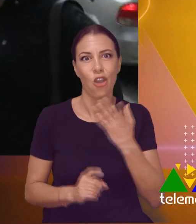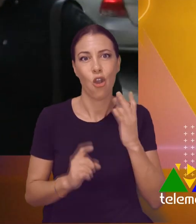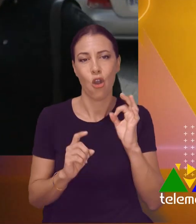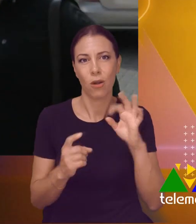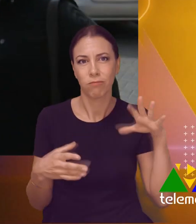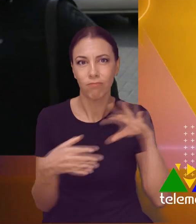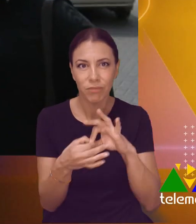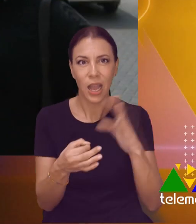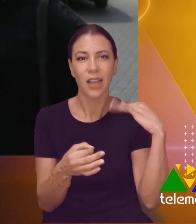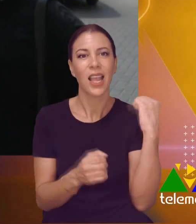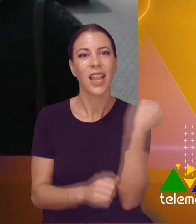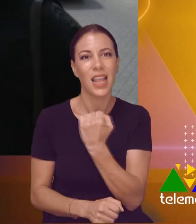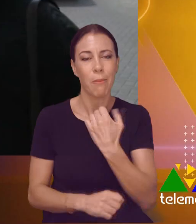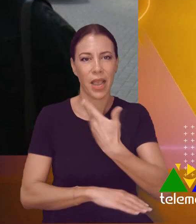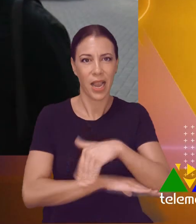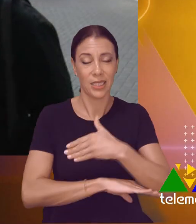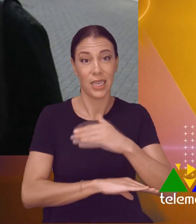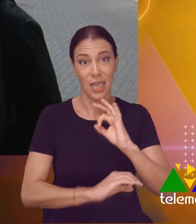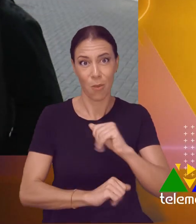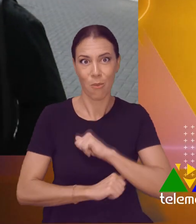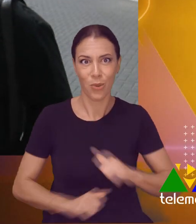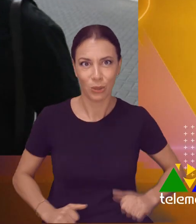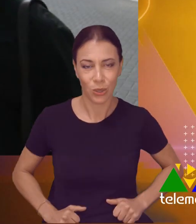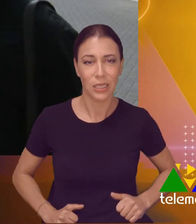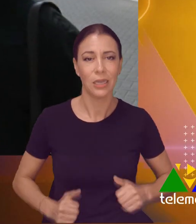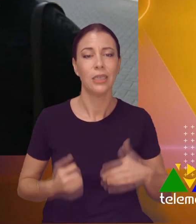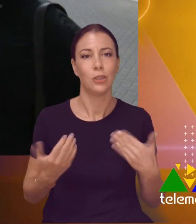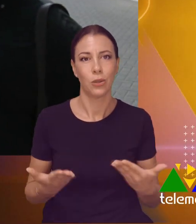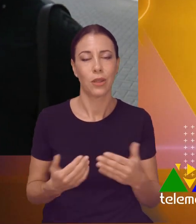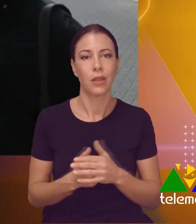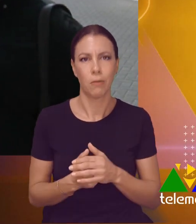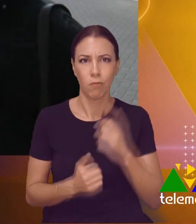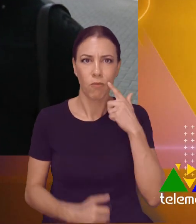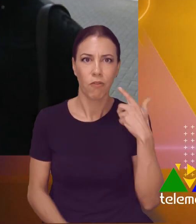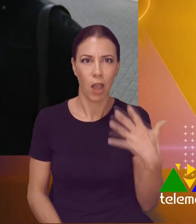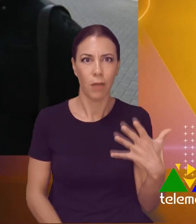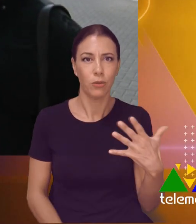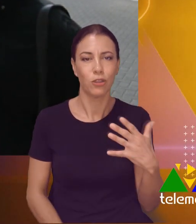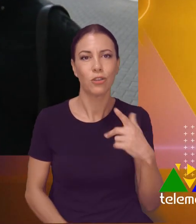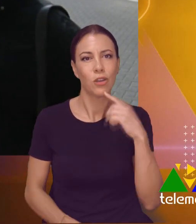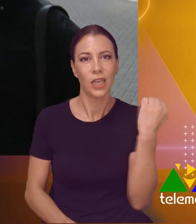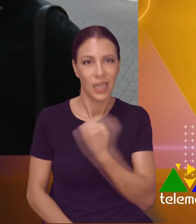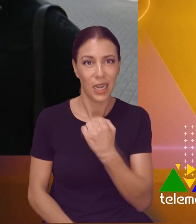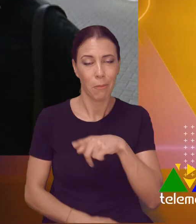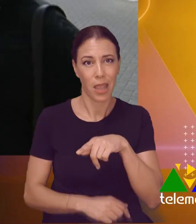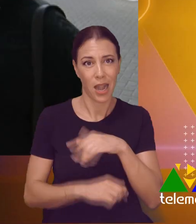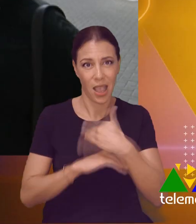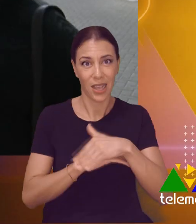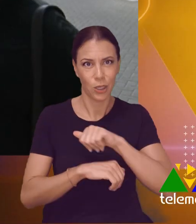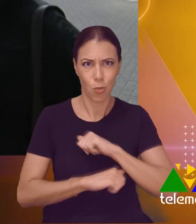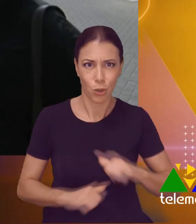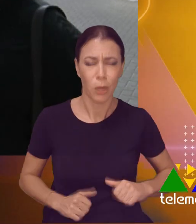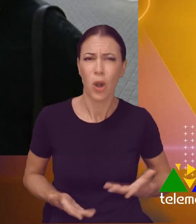poco en la historia del barrio, del crimen de la calle Portuguesa. Y bueno, fue famoso el crimen de la calle